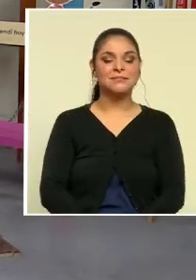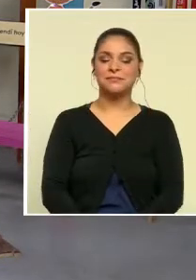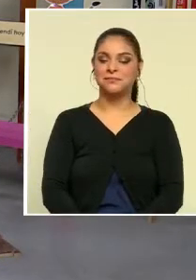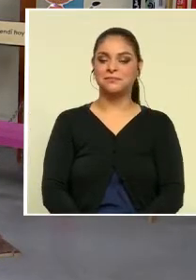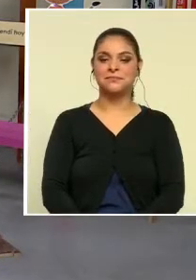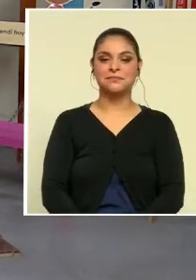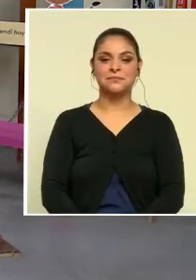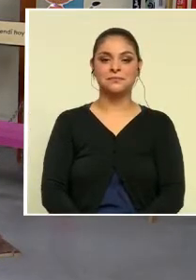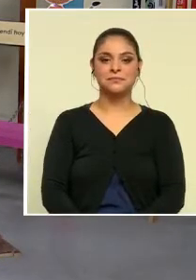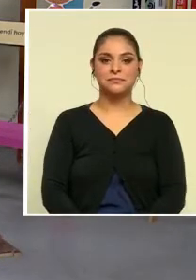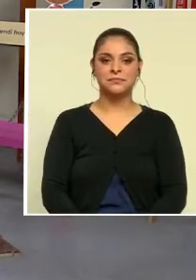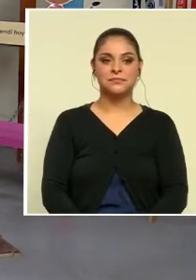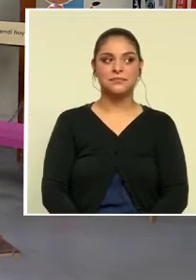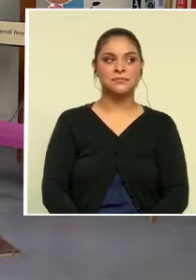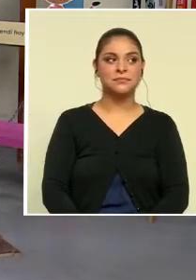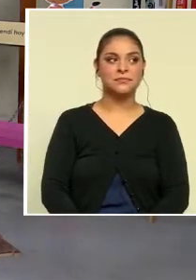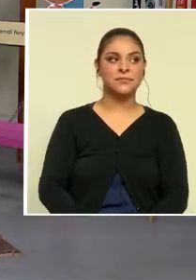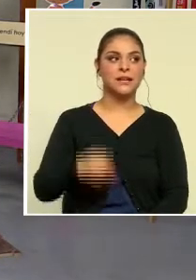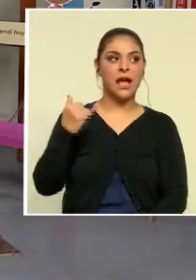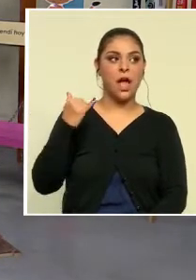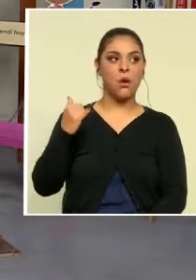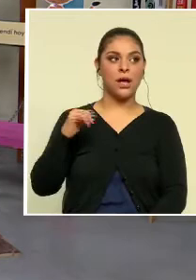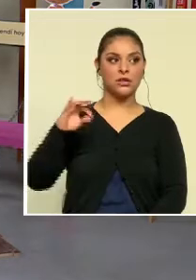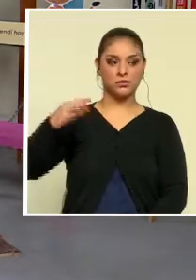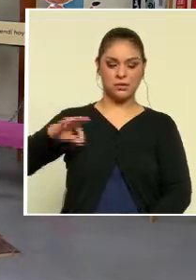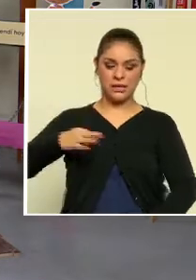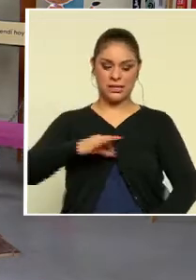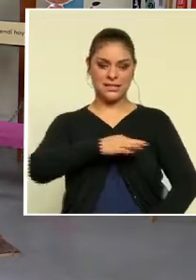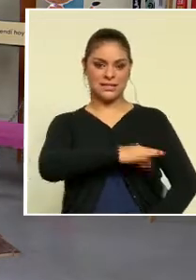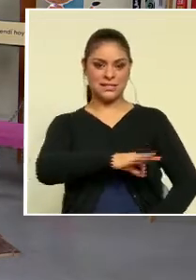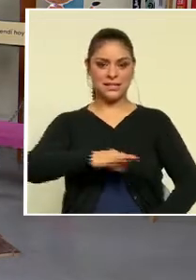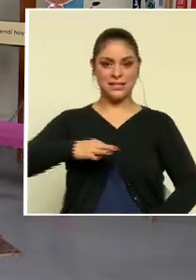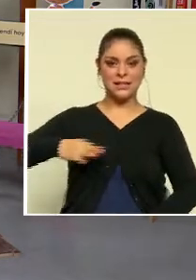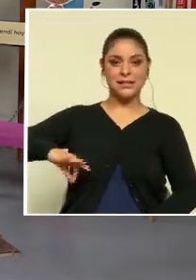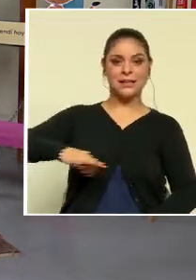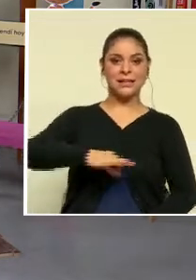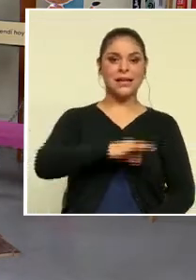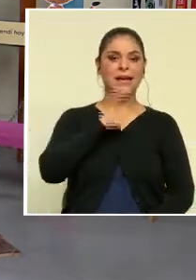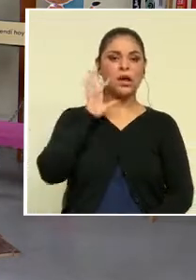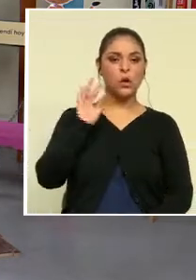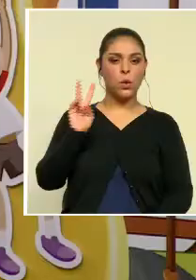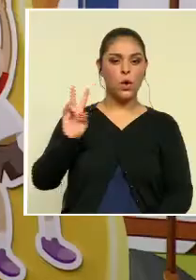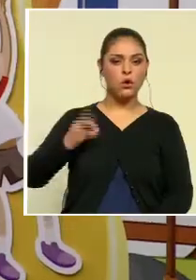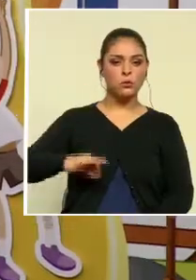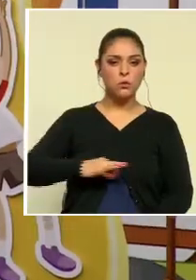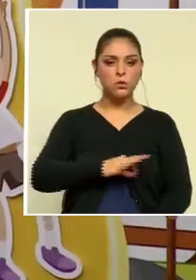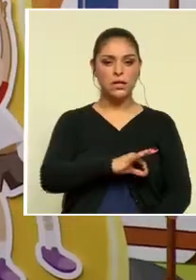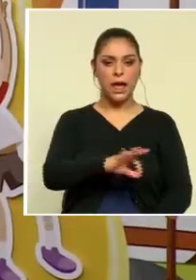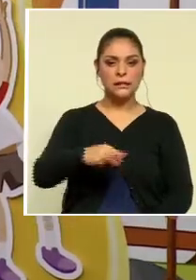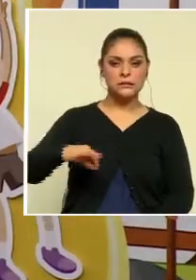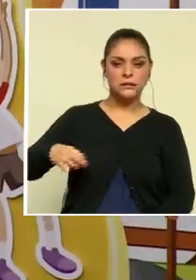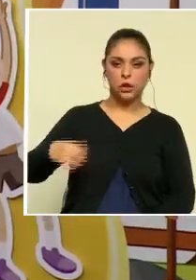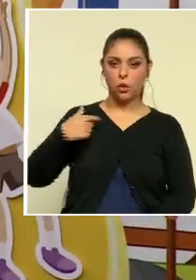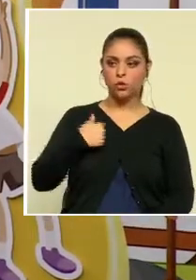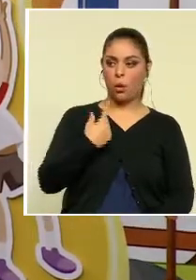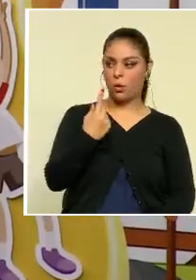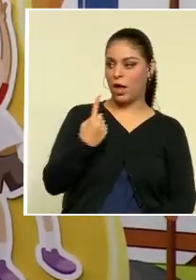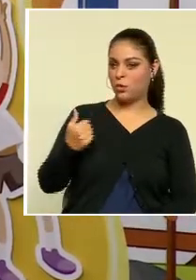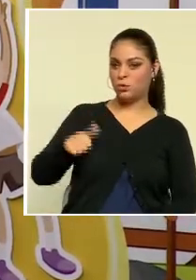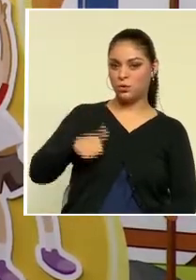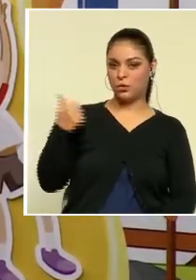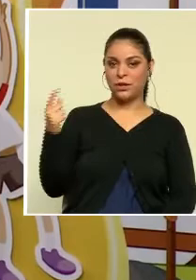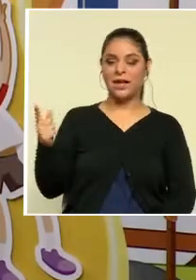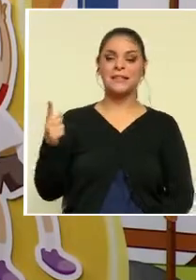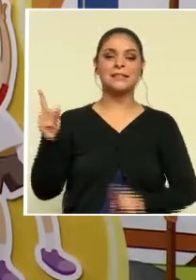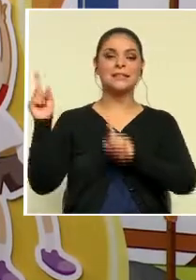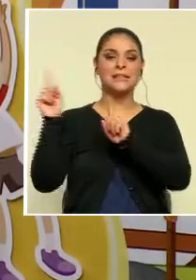y anda aquí por mi tronco ay ay son donde moscas por leer es que no sé es que yo creo que traigo